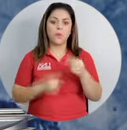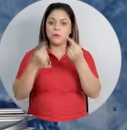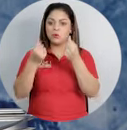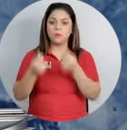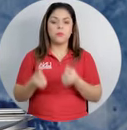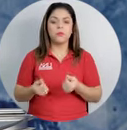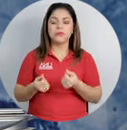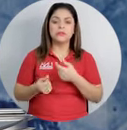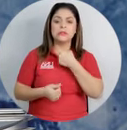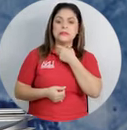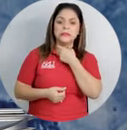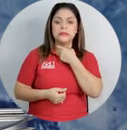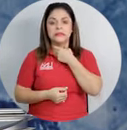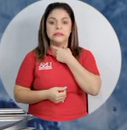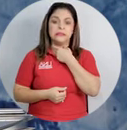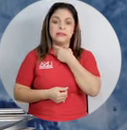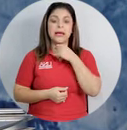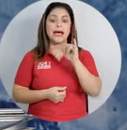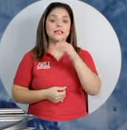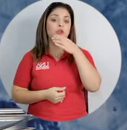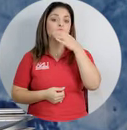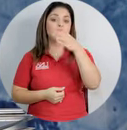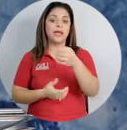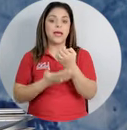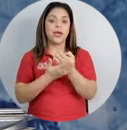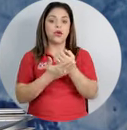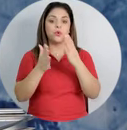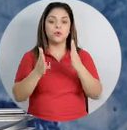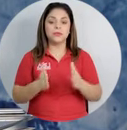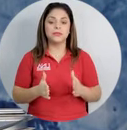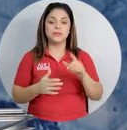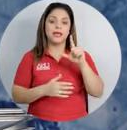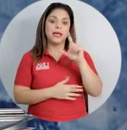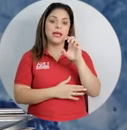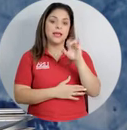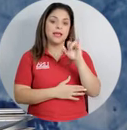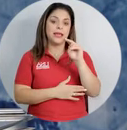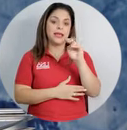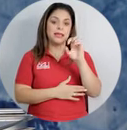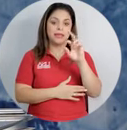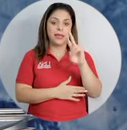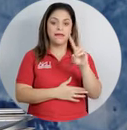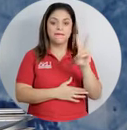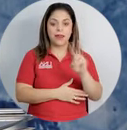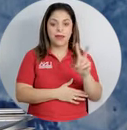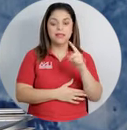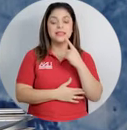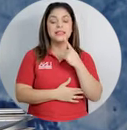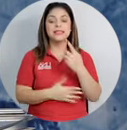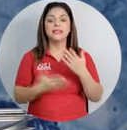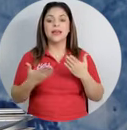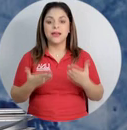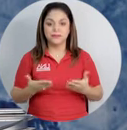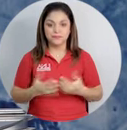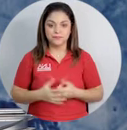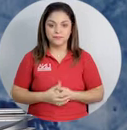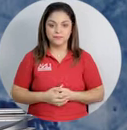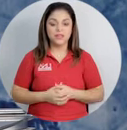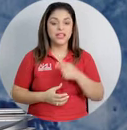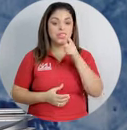muy comprometido. Así lo recomienda el economista de la Universidad Nacional, Leiner Vargas, quien indica